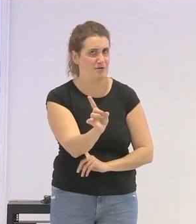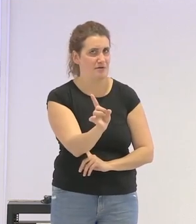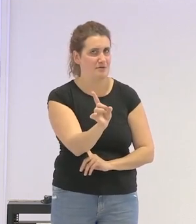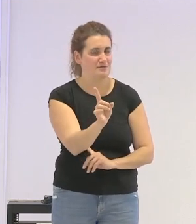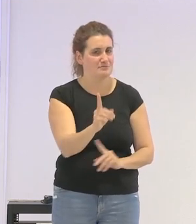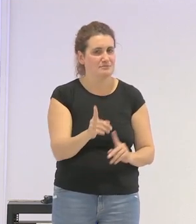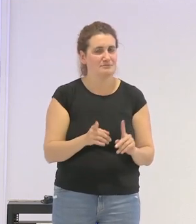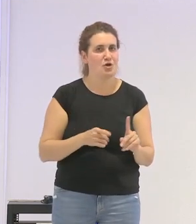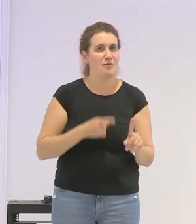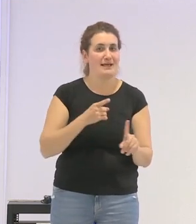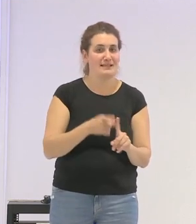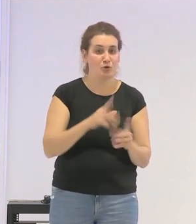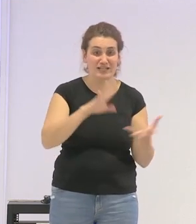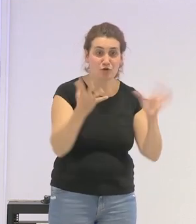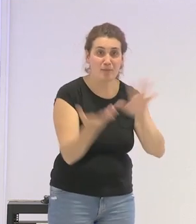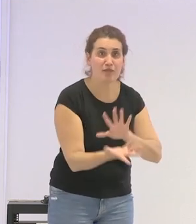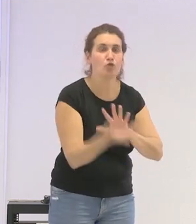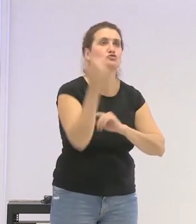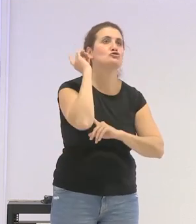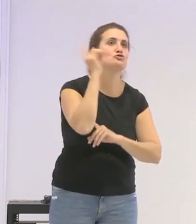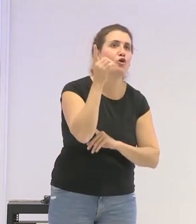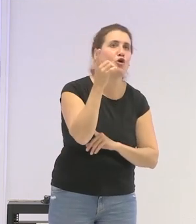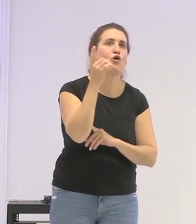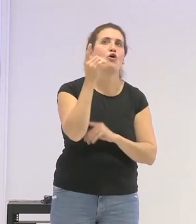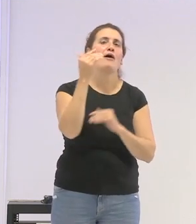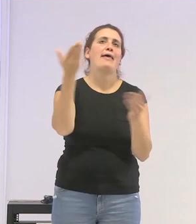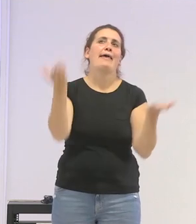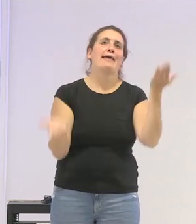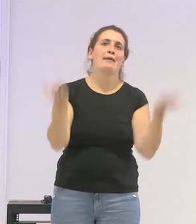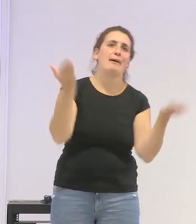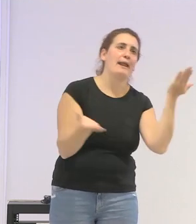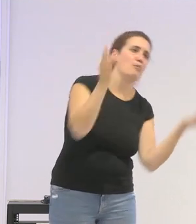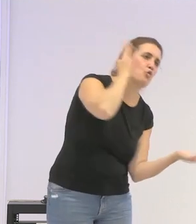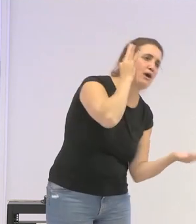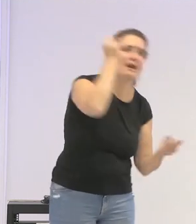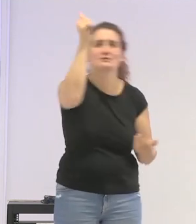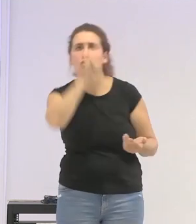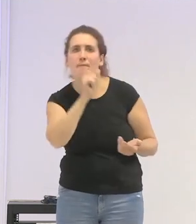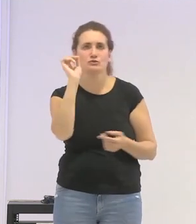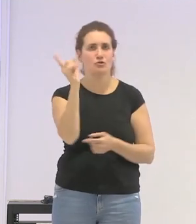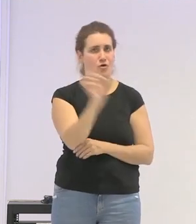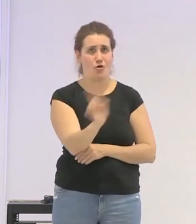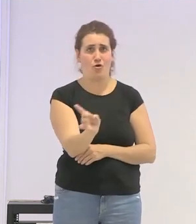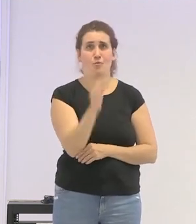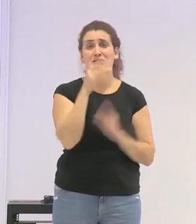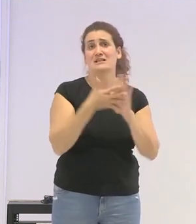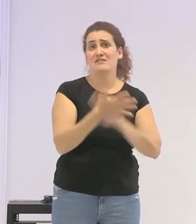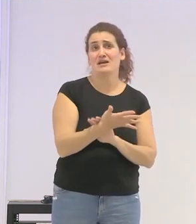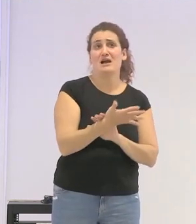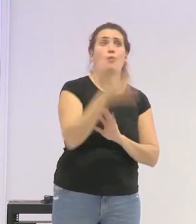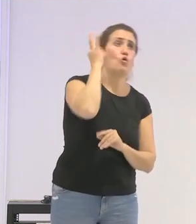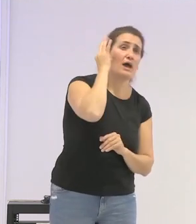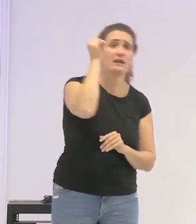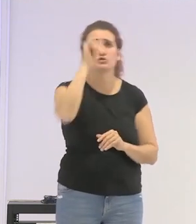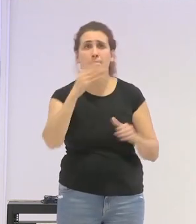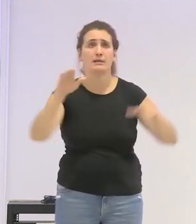para que la transformación no solo sea equiparar las mujeres a los hombres, ¿no? Porque eso siempre supone equiparar las mujeres a los